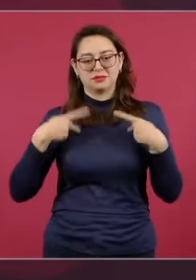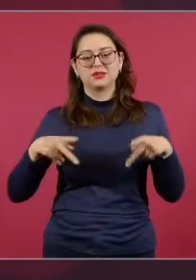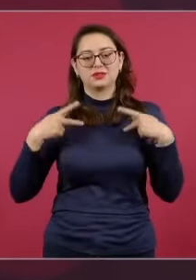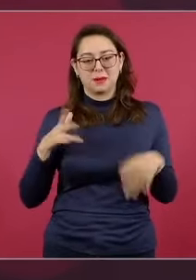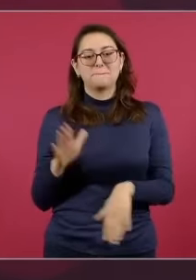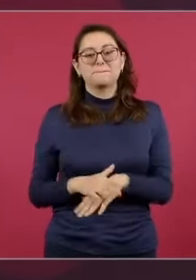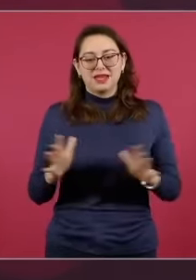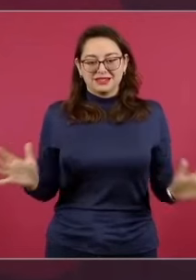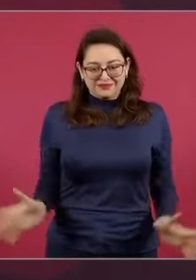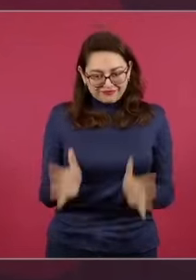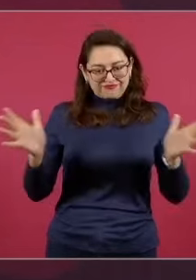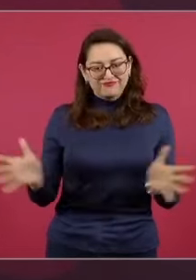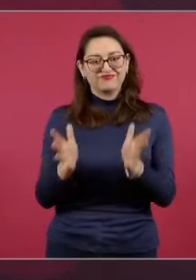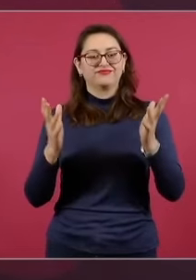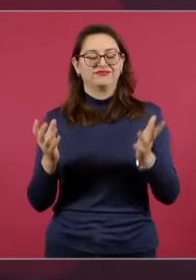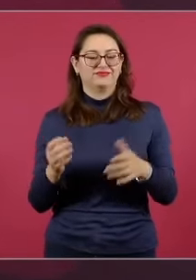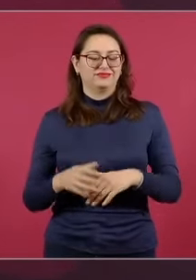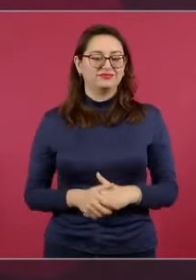a participar.